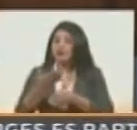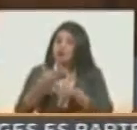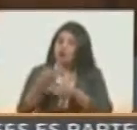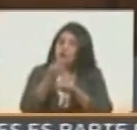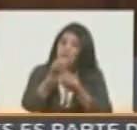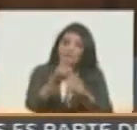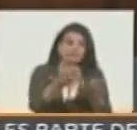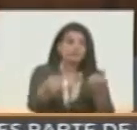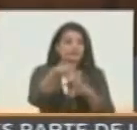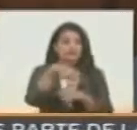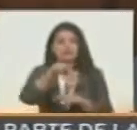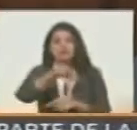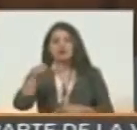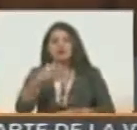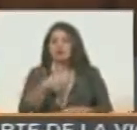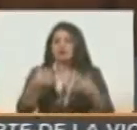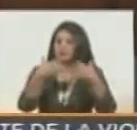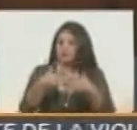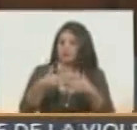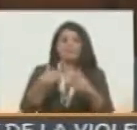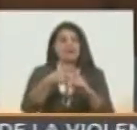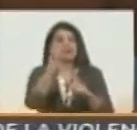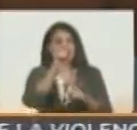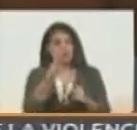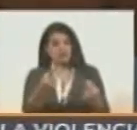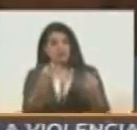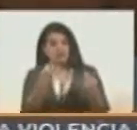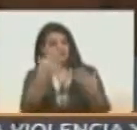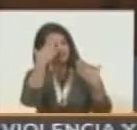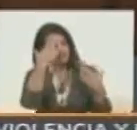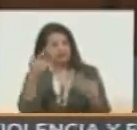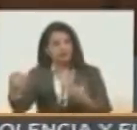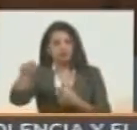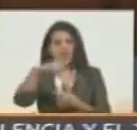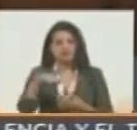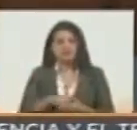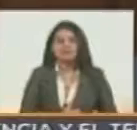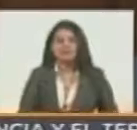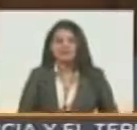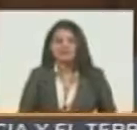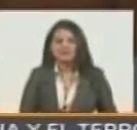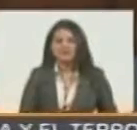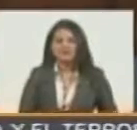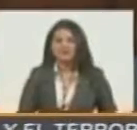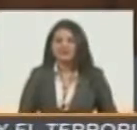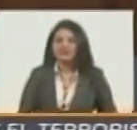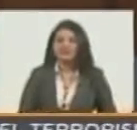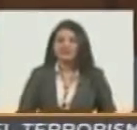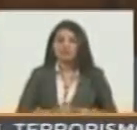sector productivo nacional y con toda Venezuela a esta hora. Varios temas de interés.